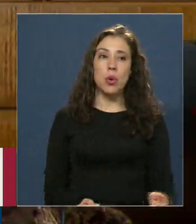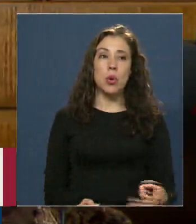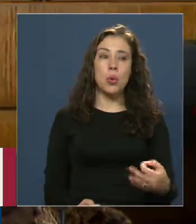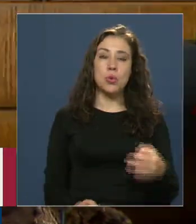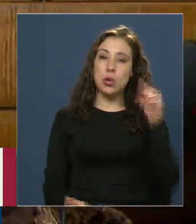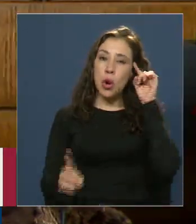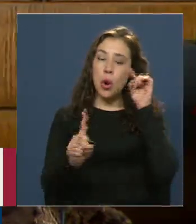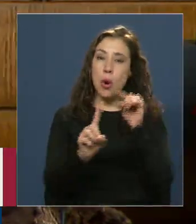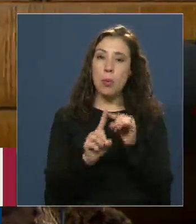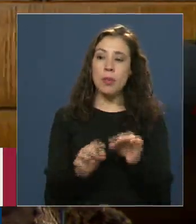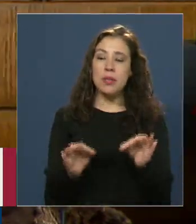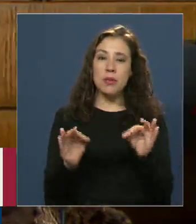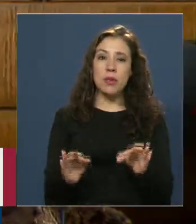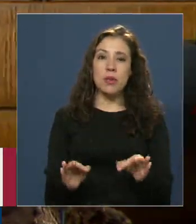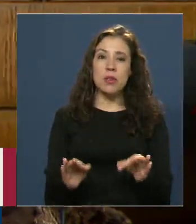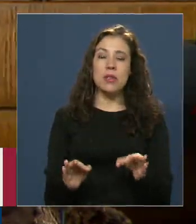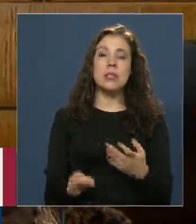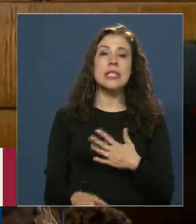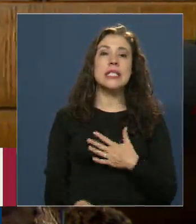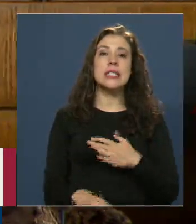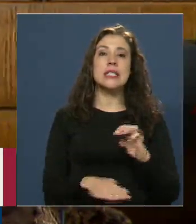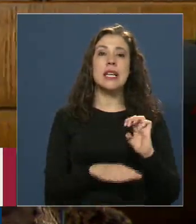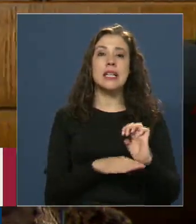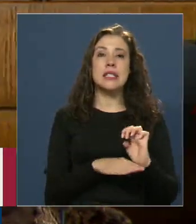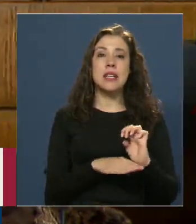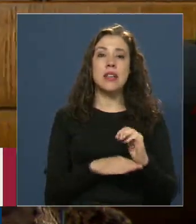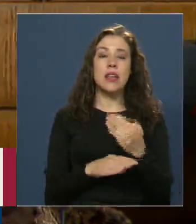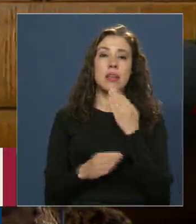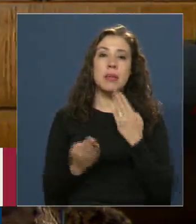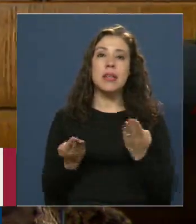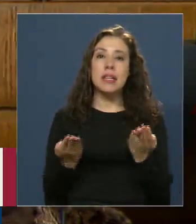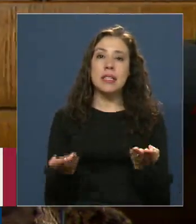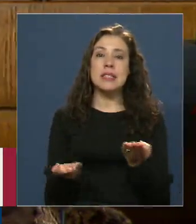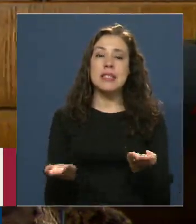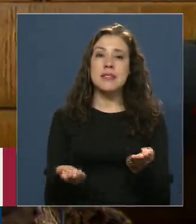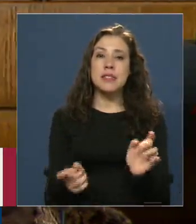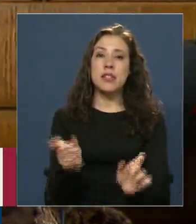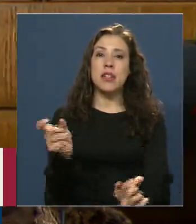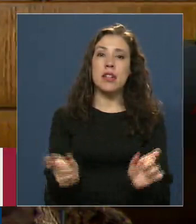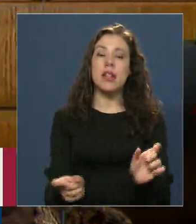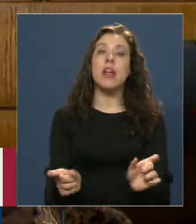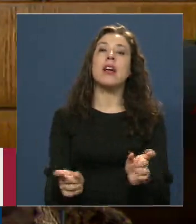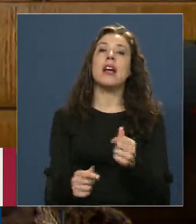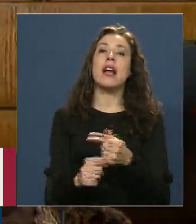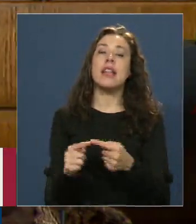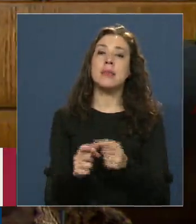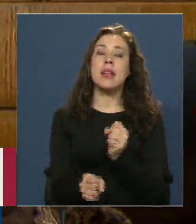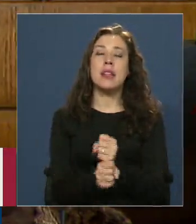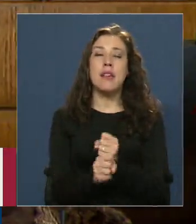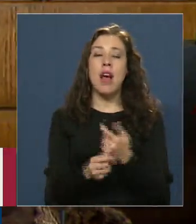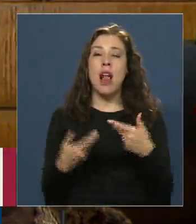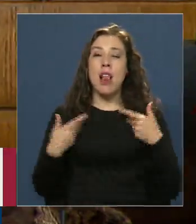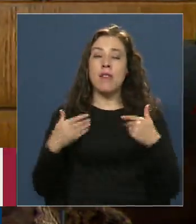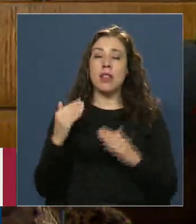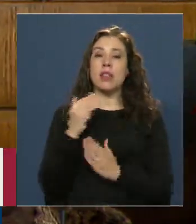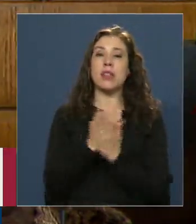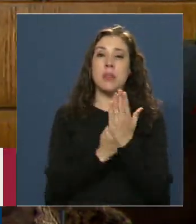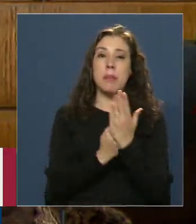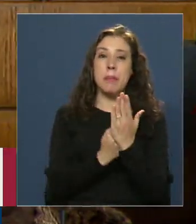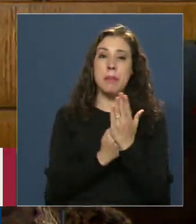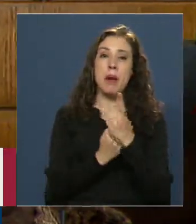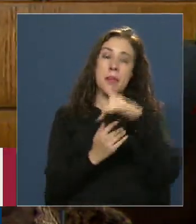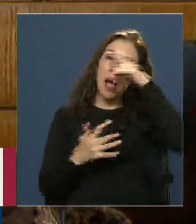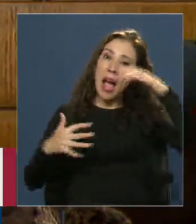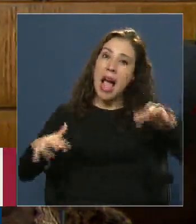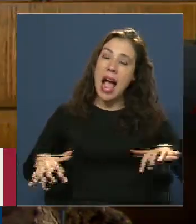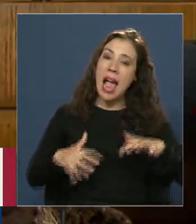dirección correcta, en sentir que el Estado también está al servicio de esa clase que trabaja, que se levanta muy temprano, que el